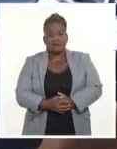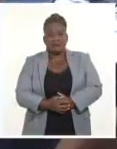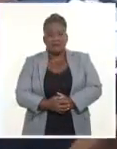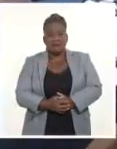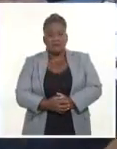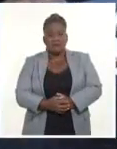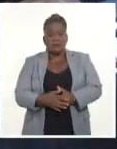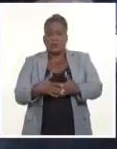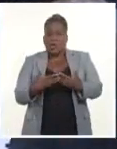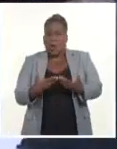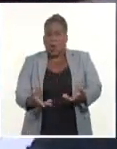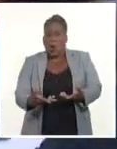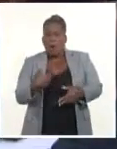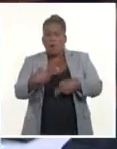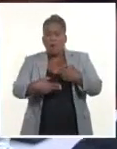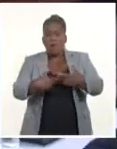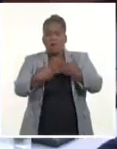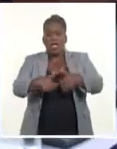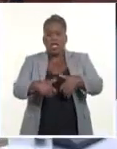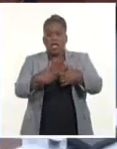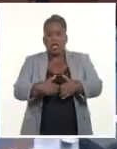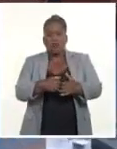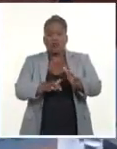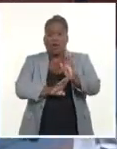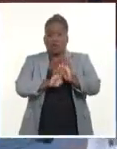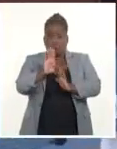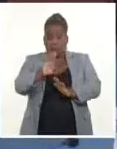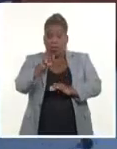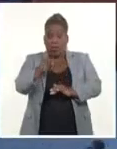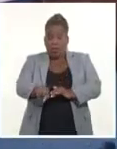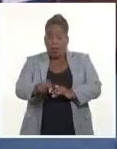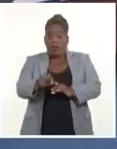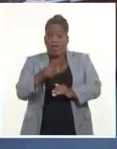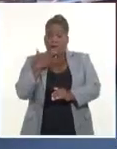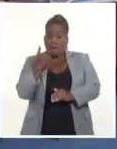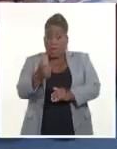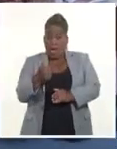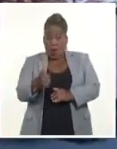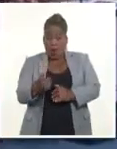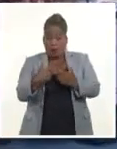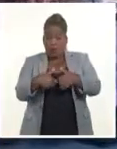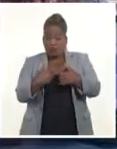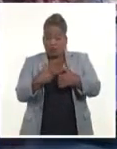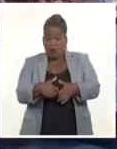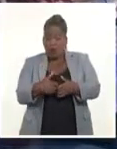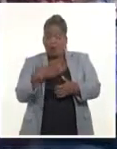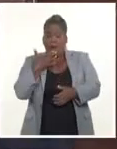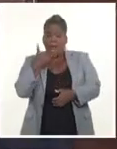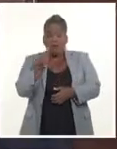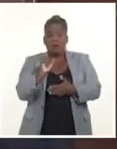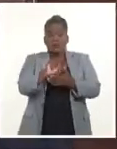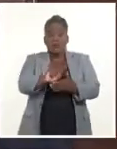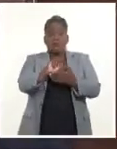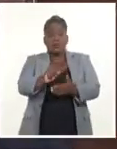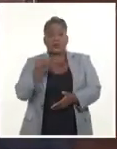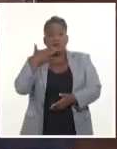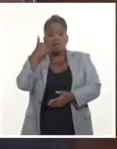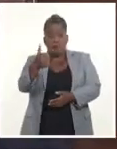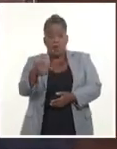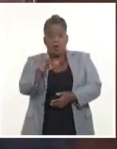¿Cómo lograr una industria de avanzada que dinamice la economía cubana, tanto en la producción de bienes y servicios de alta calidad como